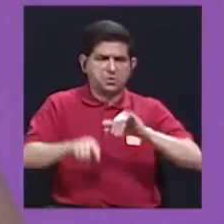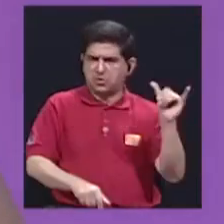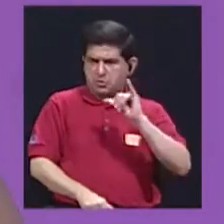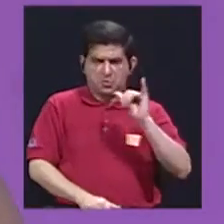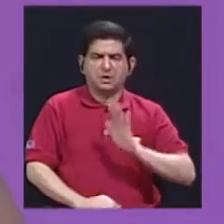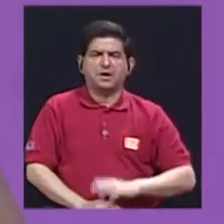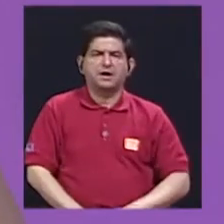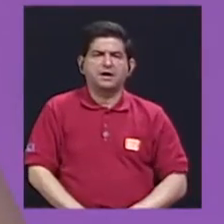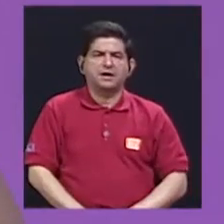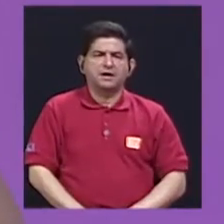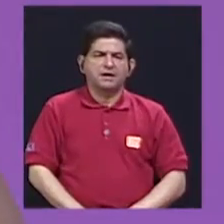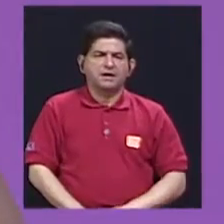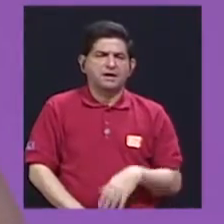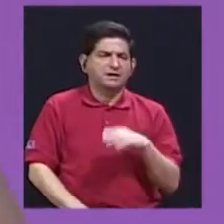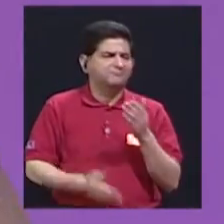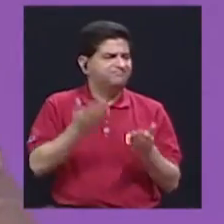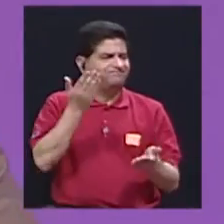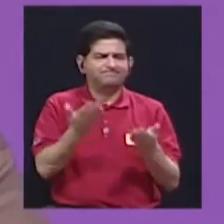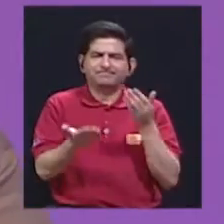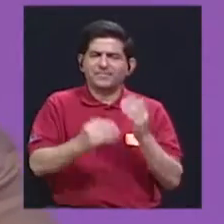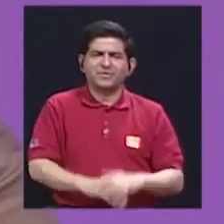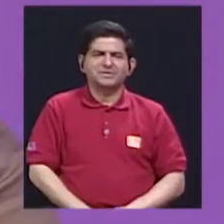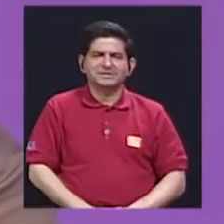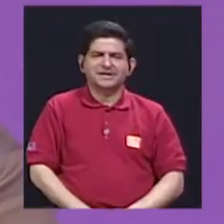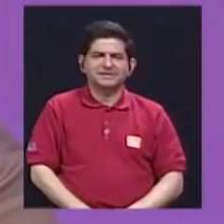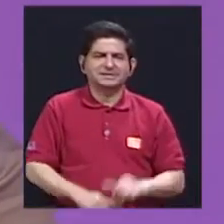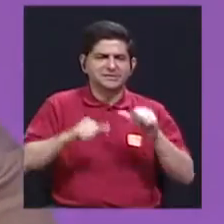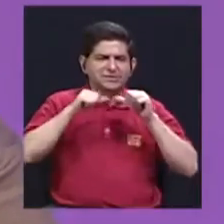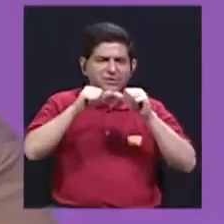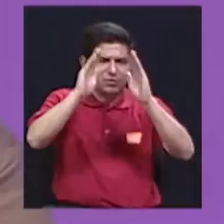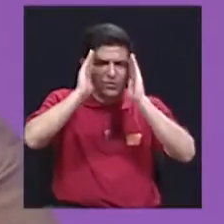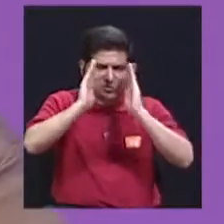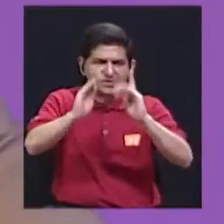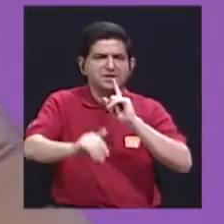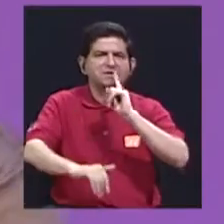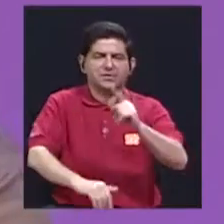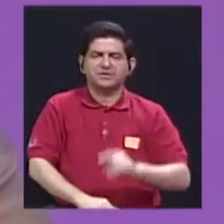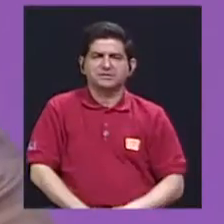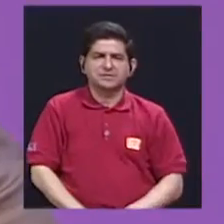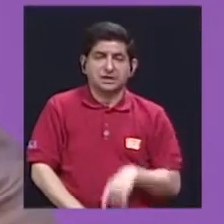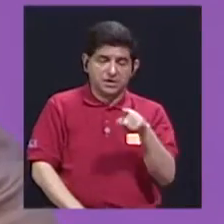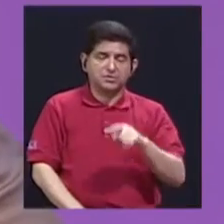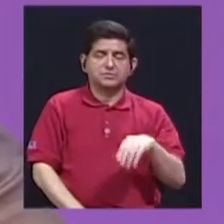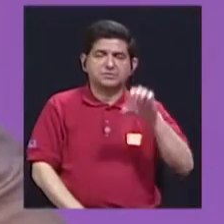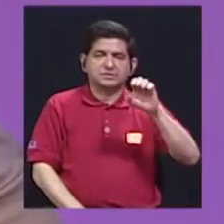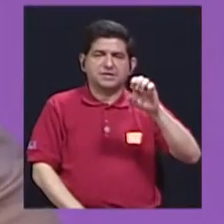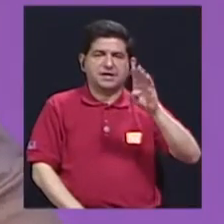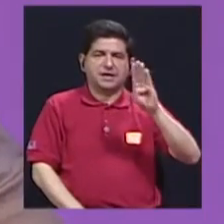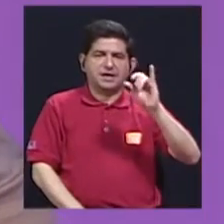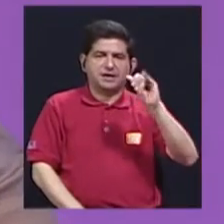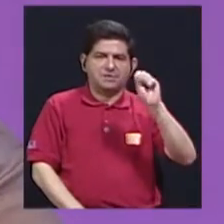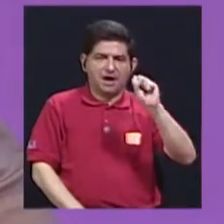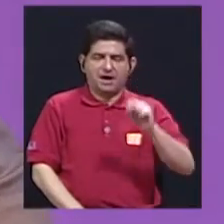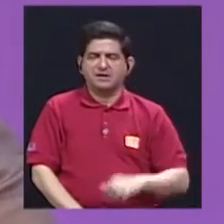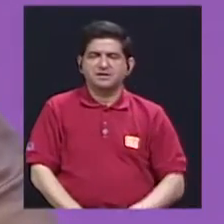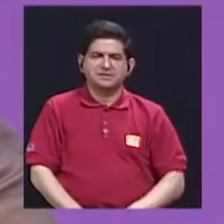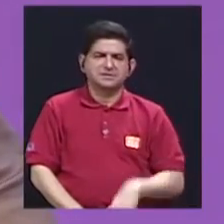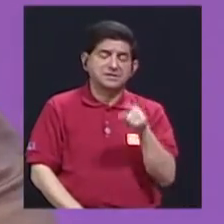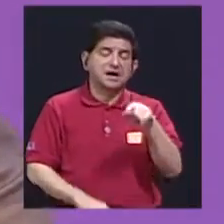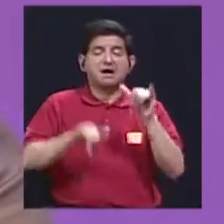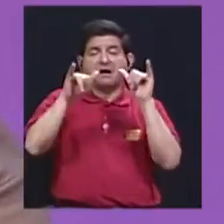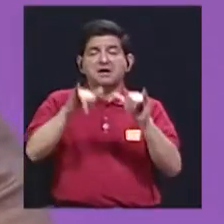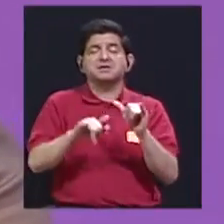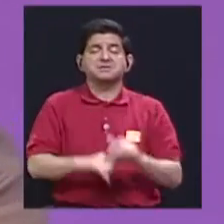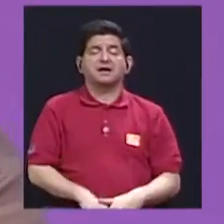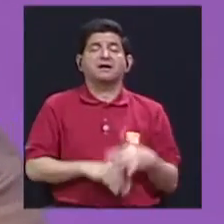este no le dan como como el seguimiento que le digan verdad llegas al ebais y no te te quedas ahí